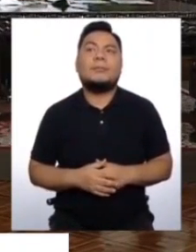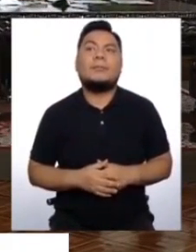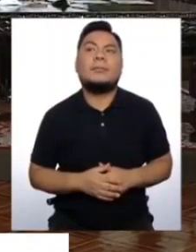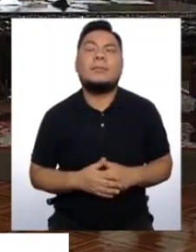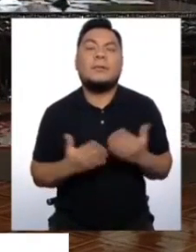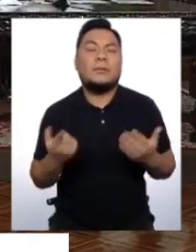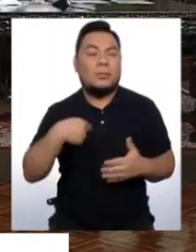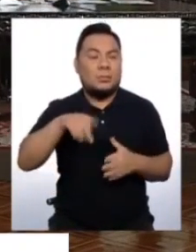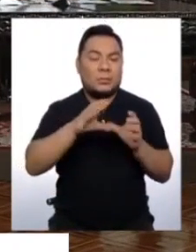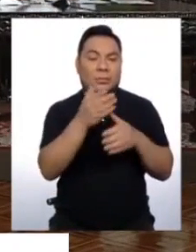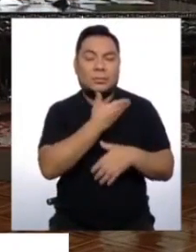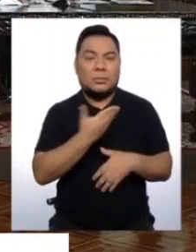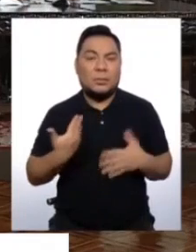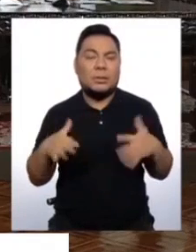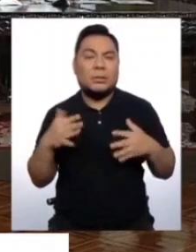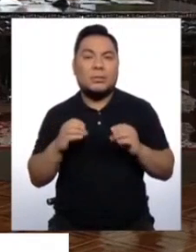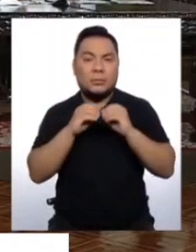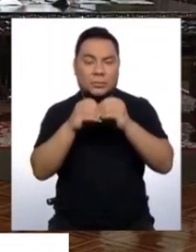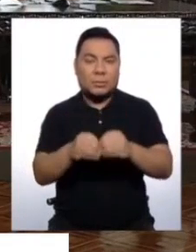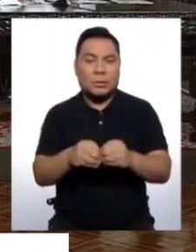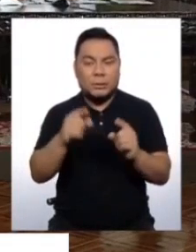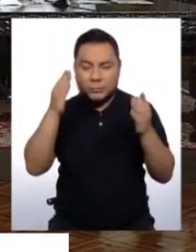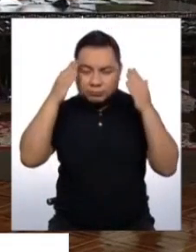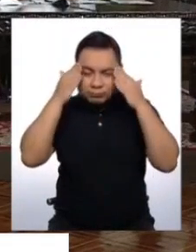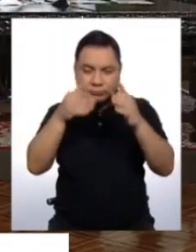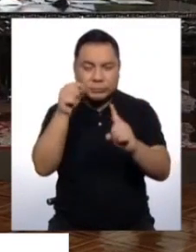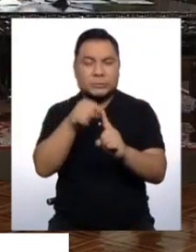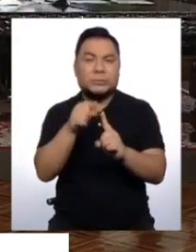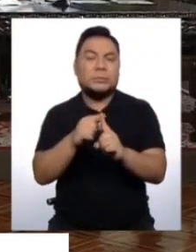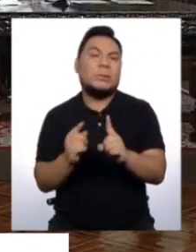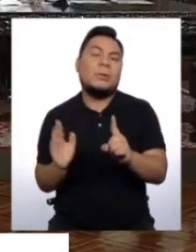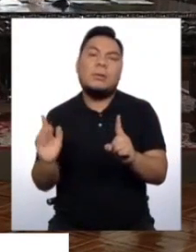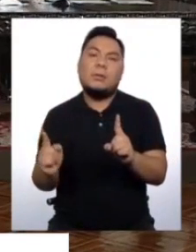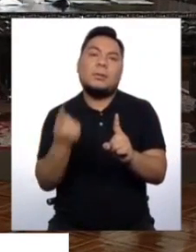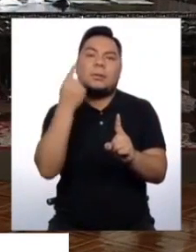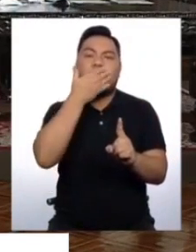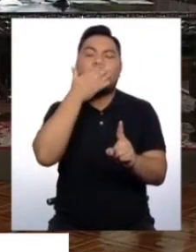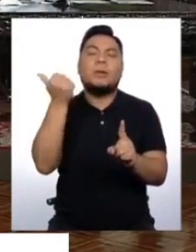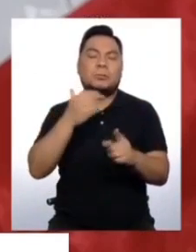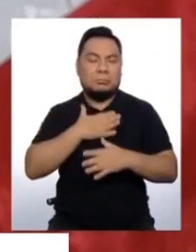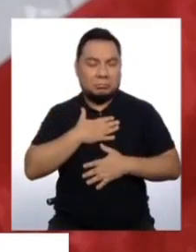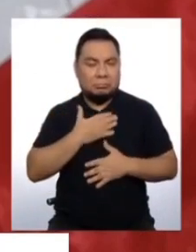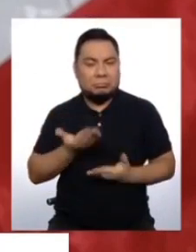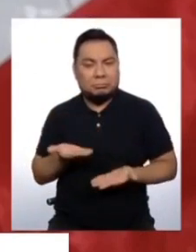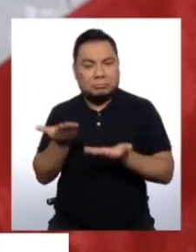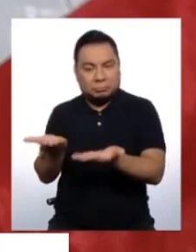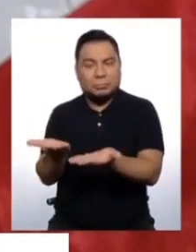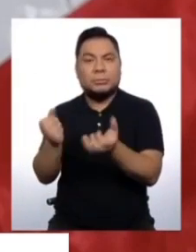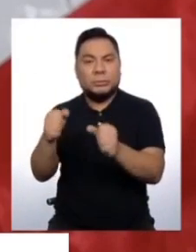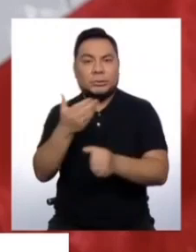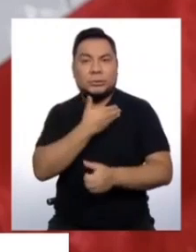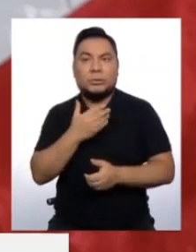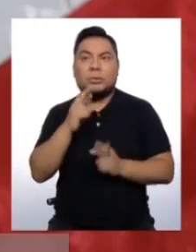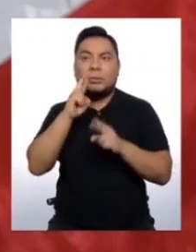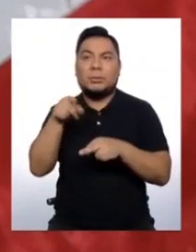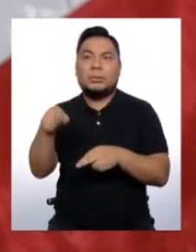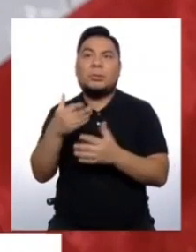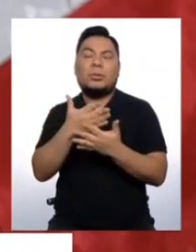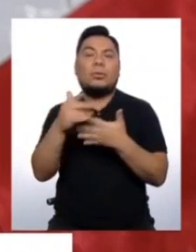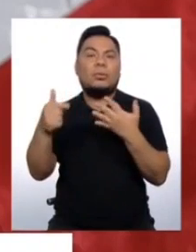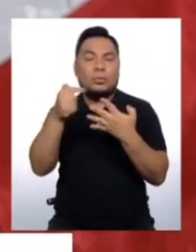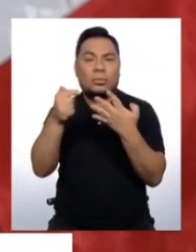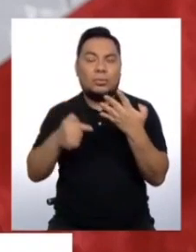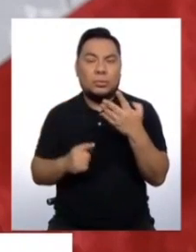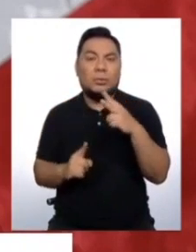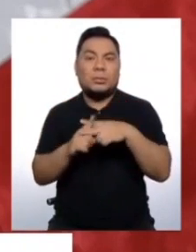Como gobierno siempre hemos puesto énfasis en que tenemos que tener la mejor disposición para responder como Estado a estas contingencias